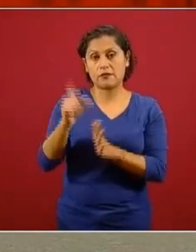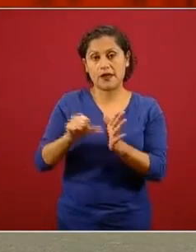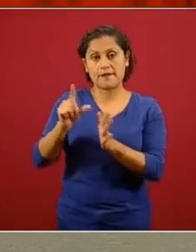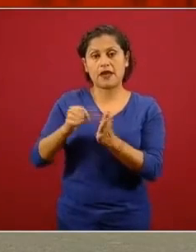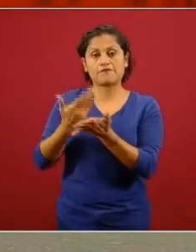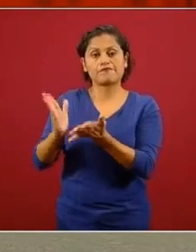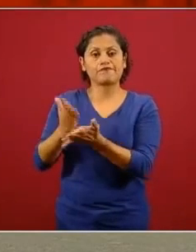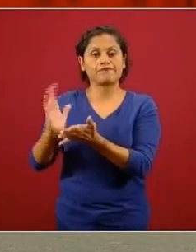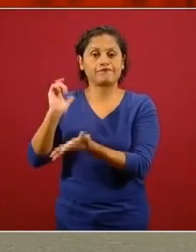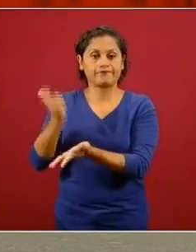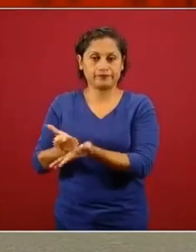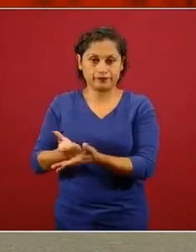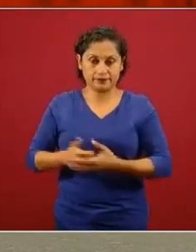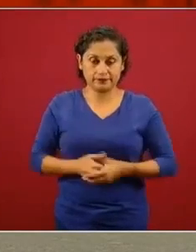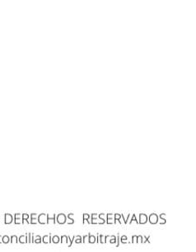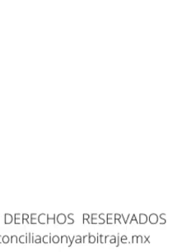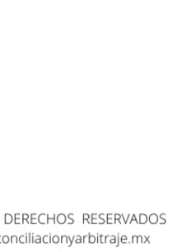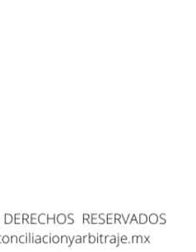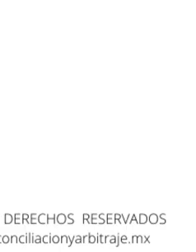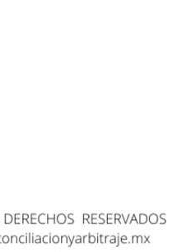mensualmente. La siguiente, por favor.